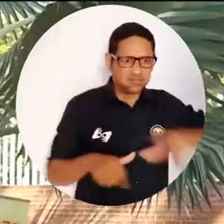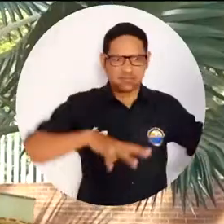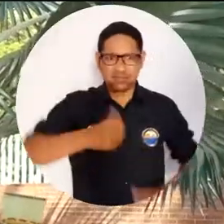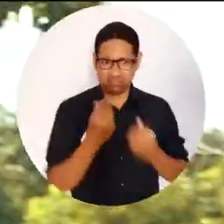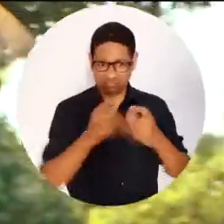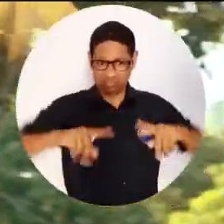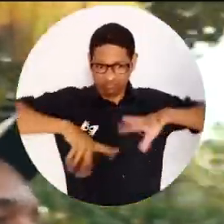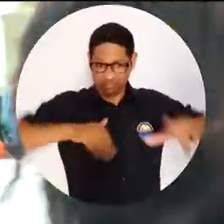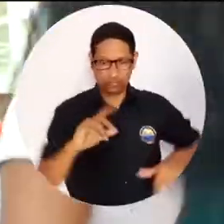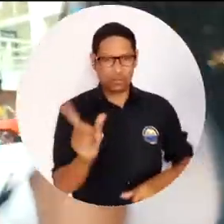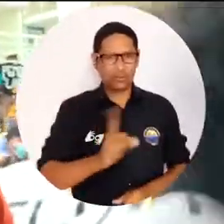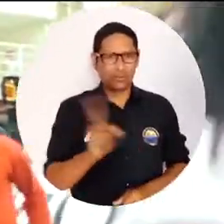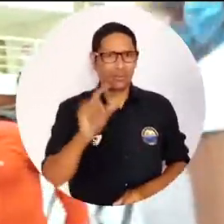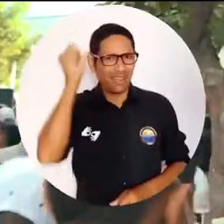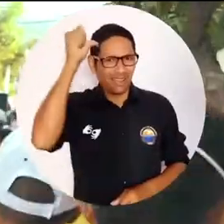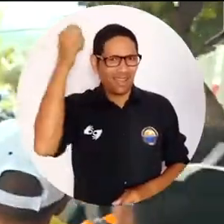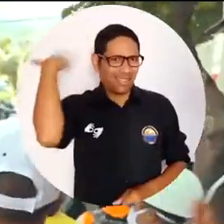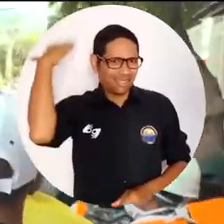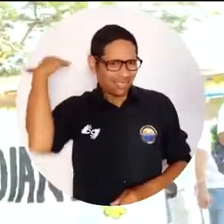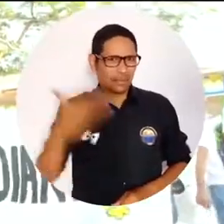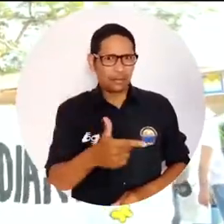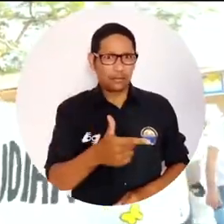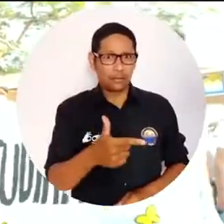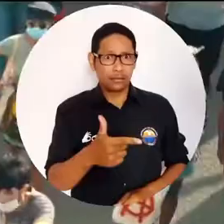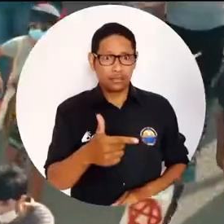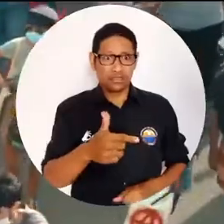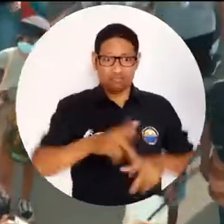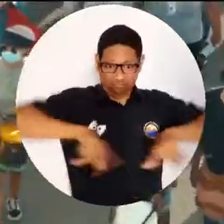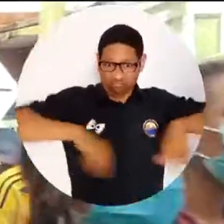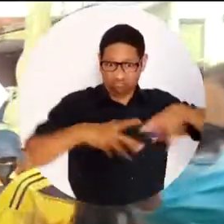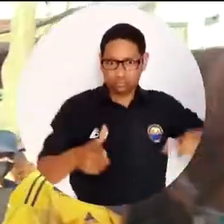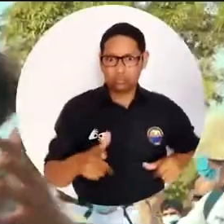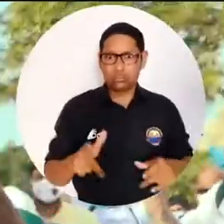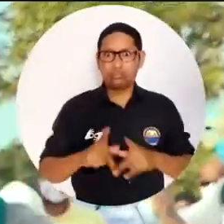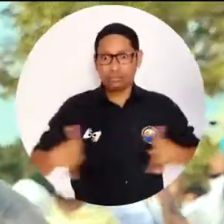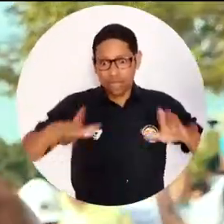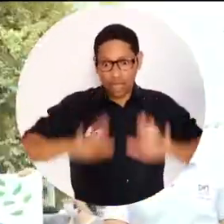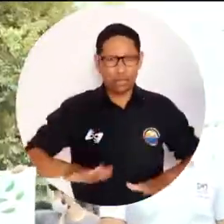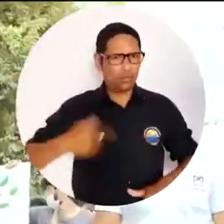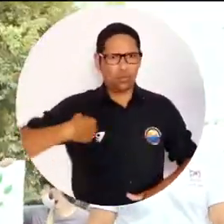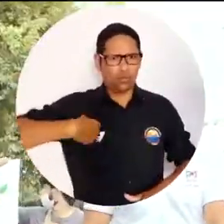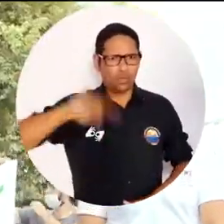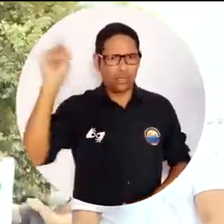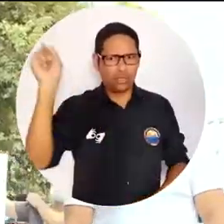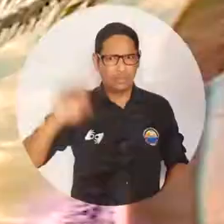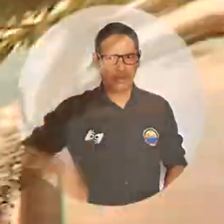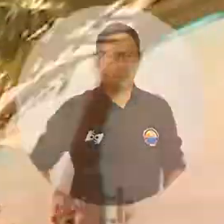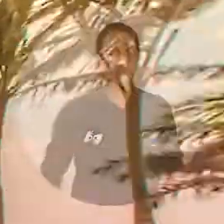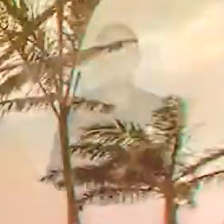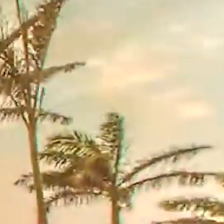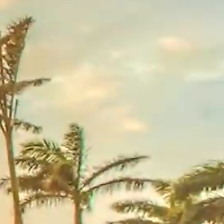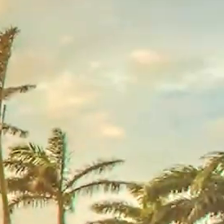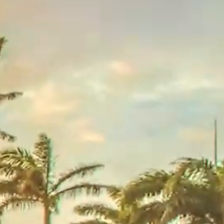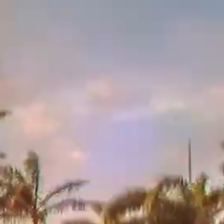Santa Marta no es una ciudad ni de vándalos ni de saqueadores, y que lo que sucedió el otro día pues ya digamos no es propio de nuestra gente.